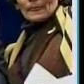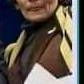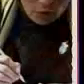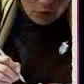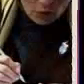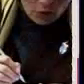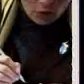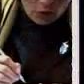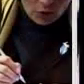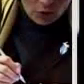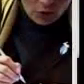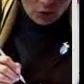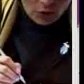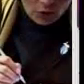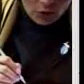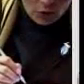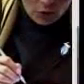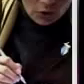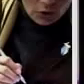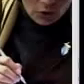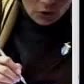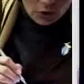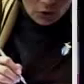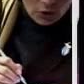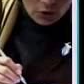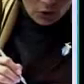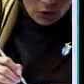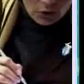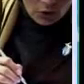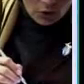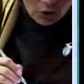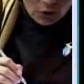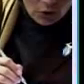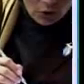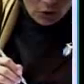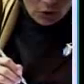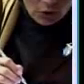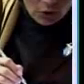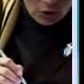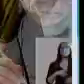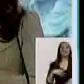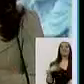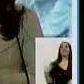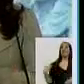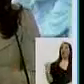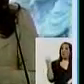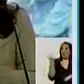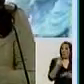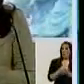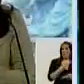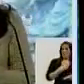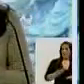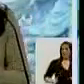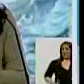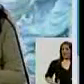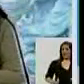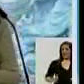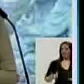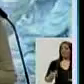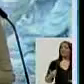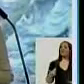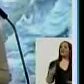¿no? ¿Y sí, Cristina sí. Nunca quiso hablar con vos? ¿Cómo? ¿Cristina nunca quiso hablar con vos? ¿Después de la decisión de que me vaya? Sí.